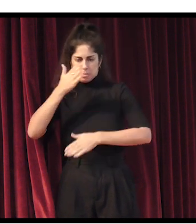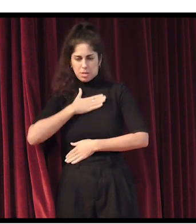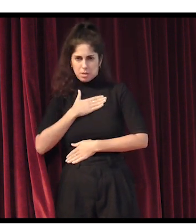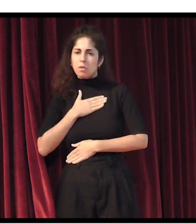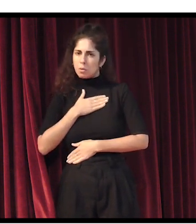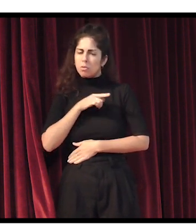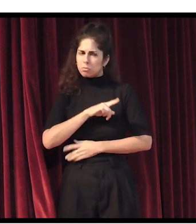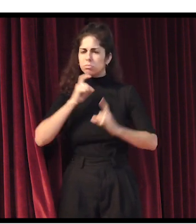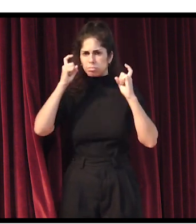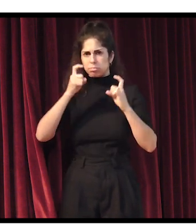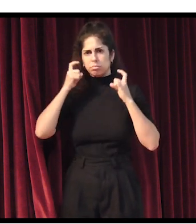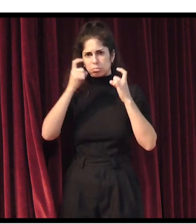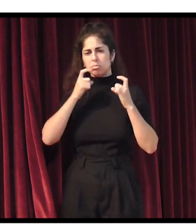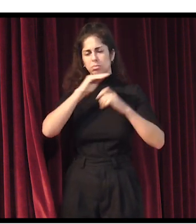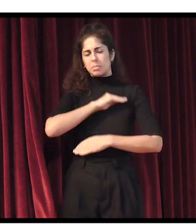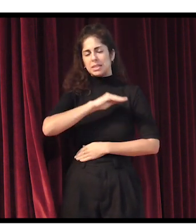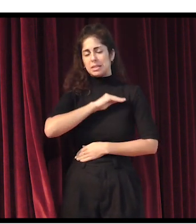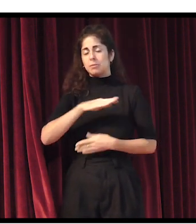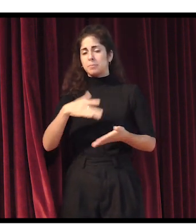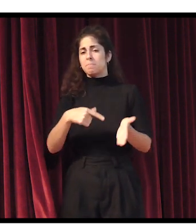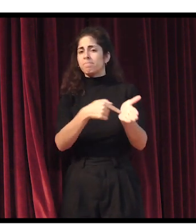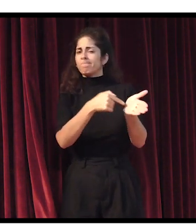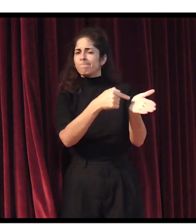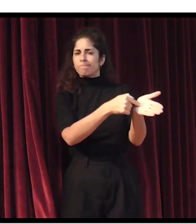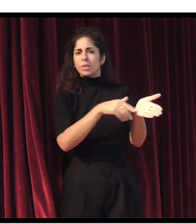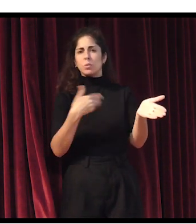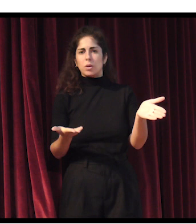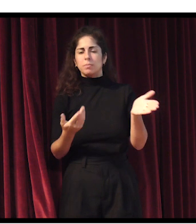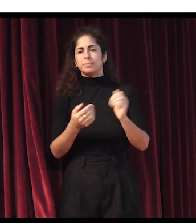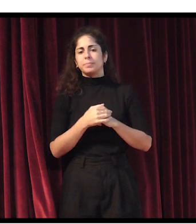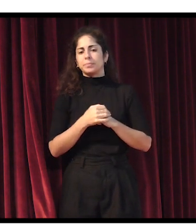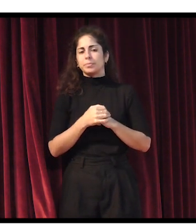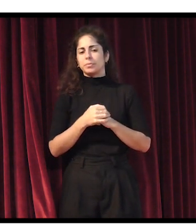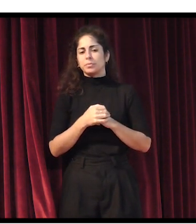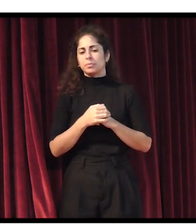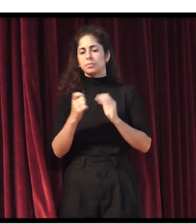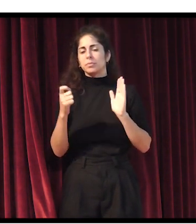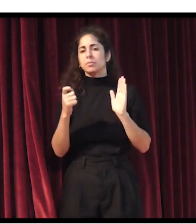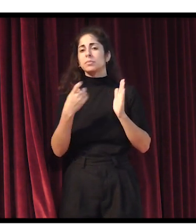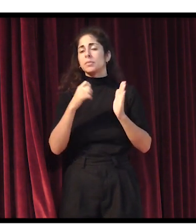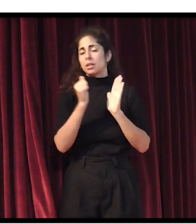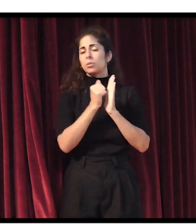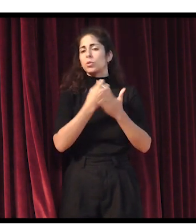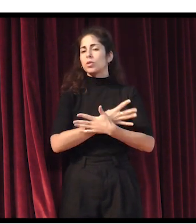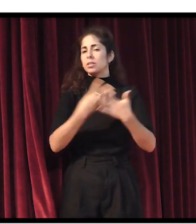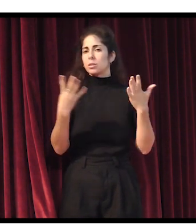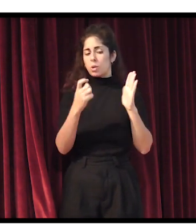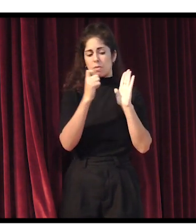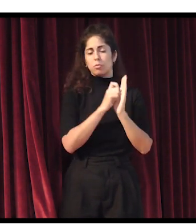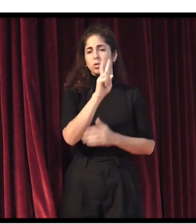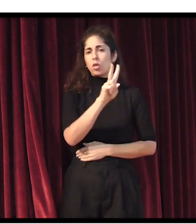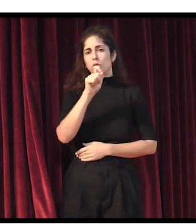reclamos que hacían desde esta federación se ceñían al punto 2D de este artículo 19, en